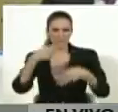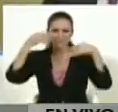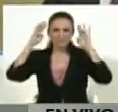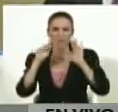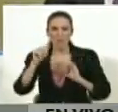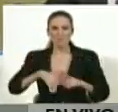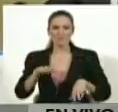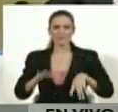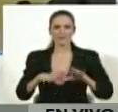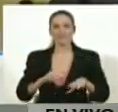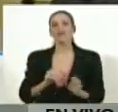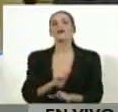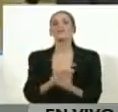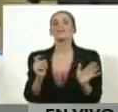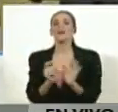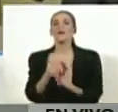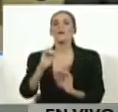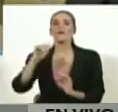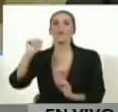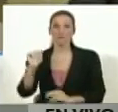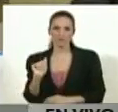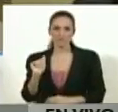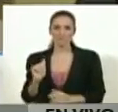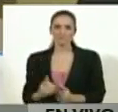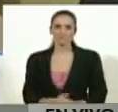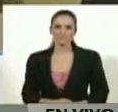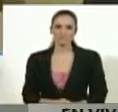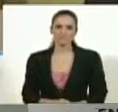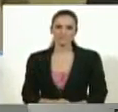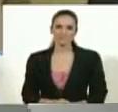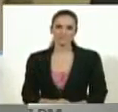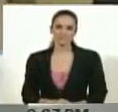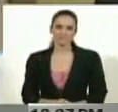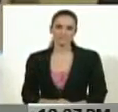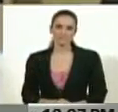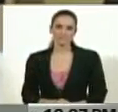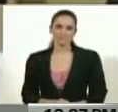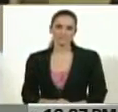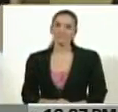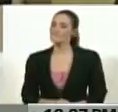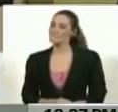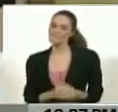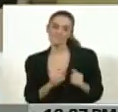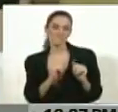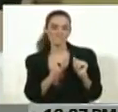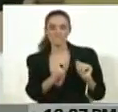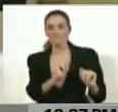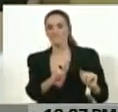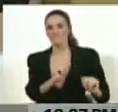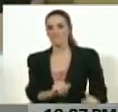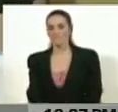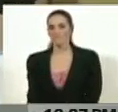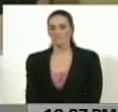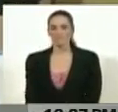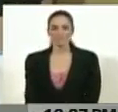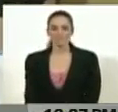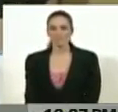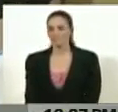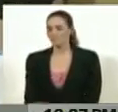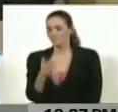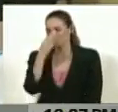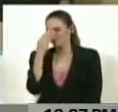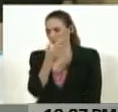ocupa la secretaría general de la Organización de Estados Americanos repudiamos pero